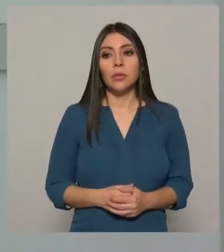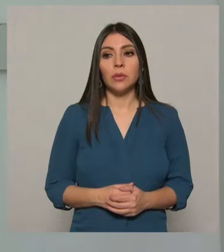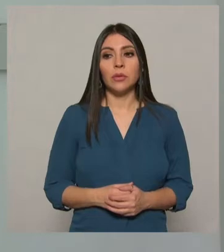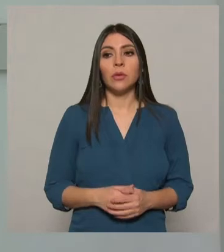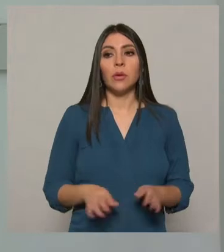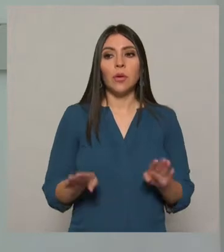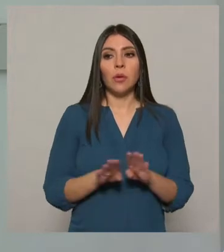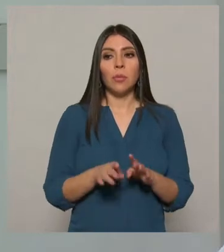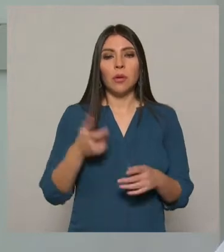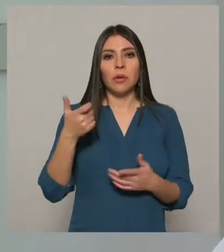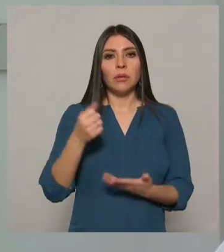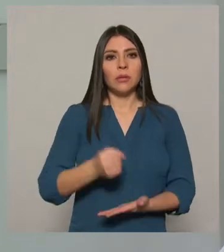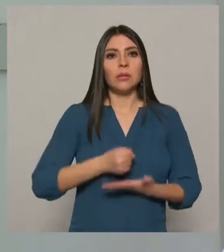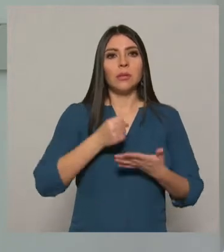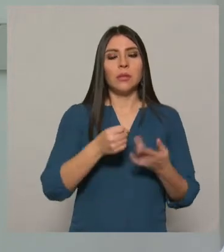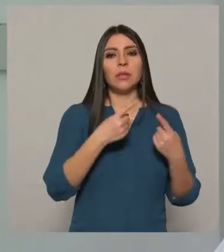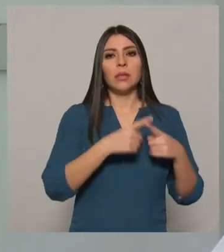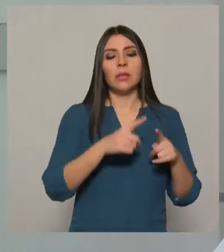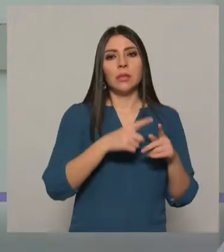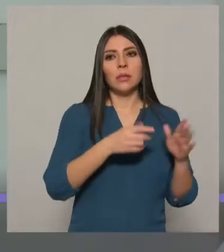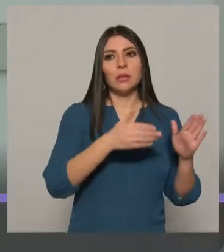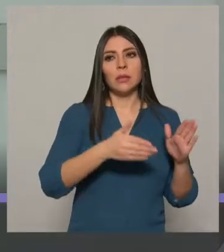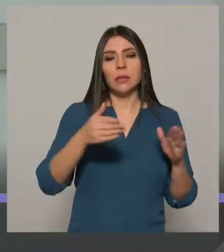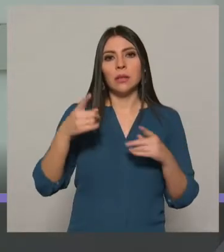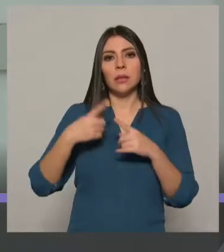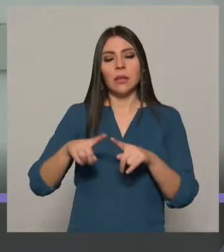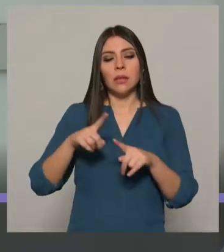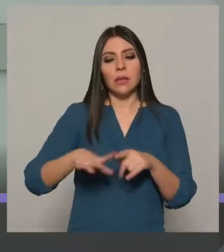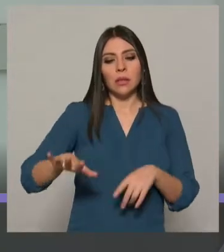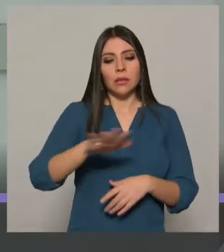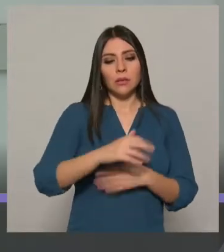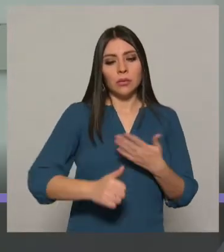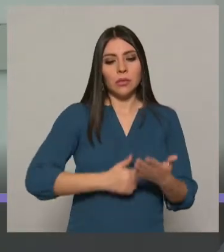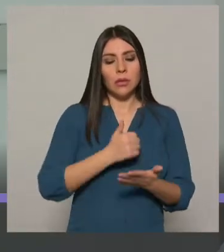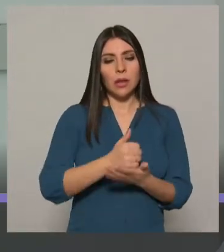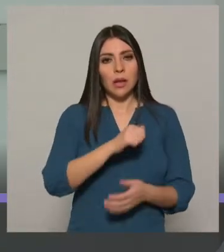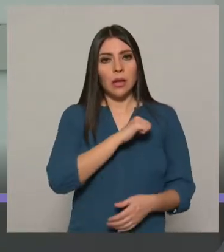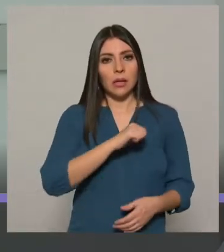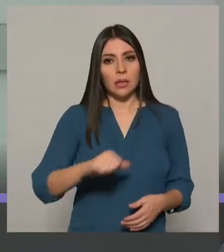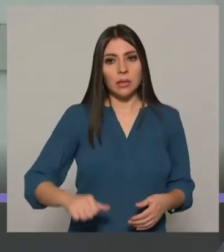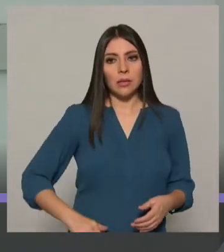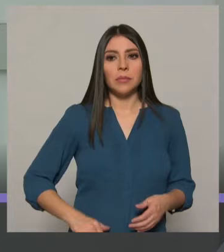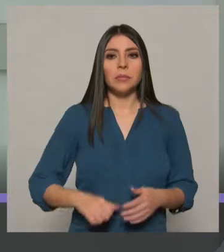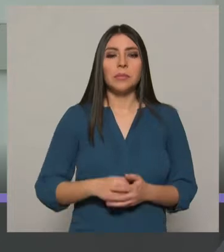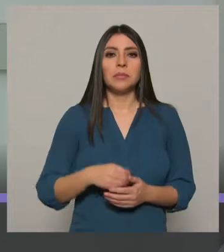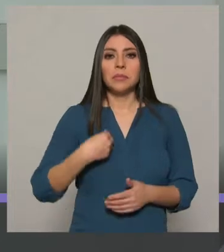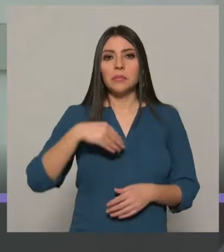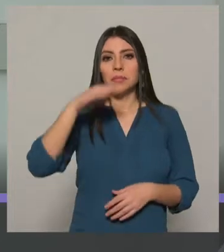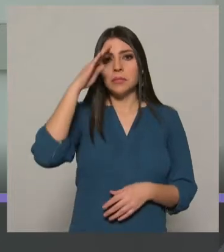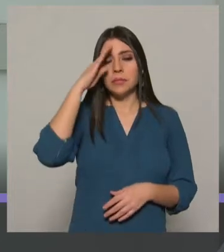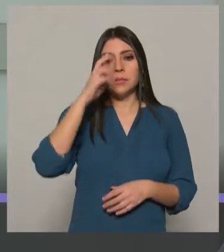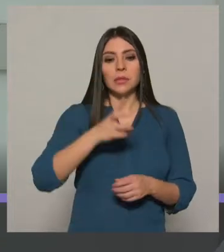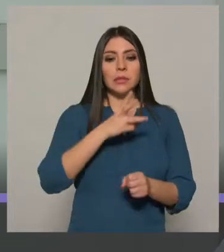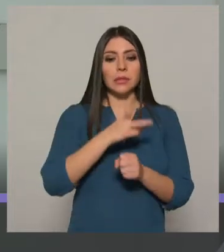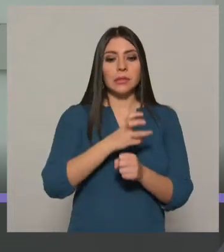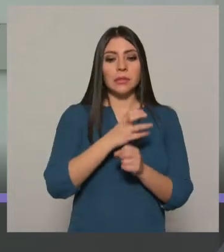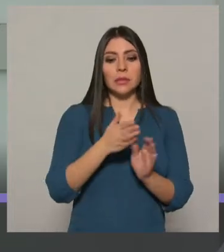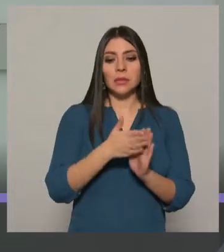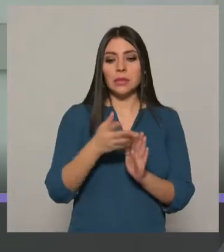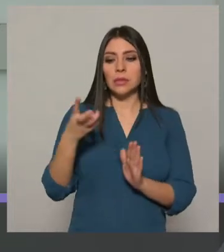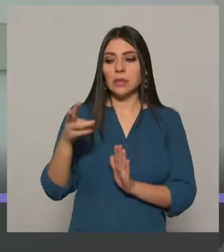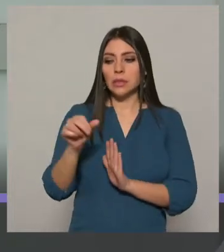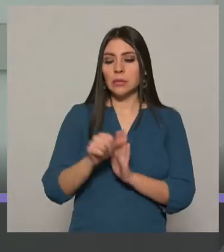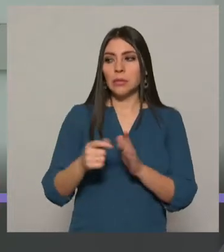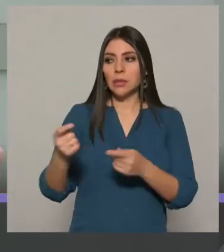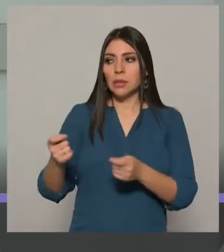el recurso en las distintas etapas en las alcaldías de esta ciudad. Me parece que en el tercer trimestre que recibimos el informe por parte de